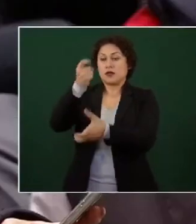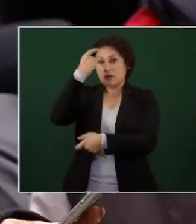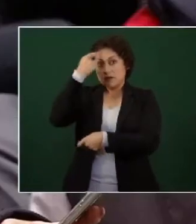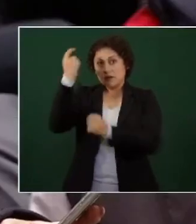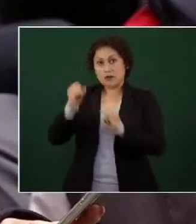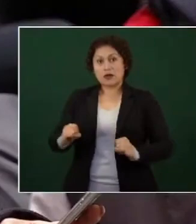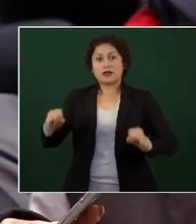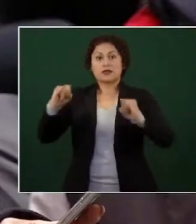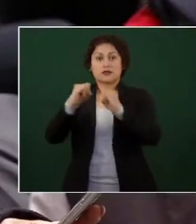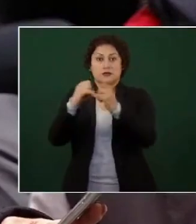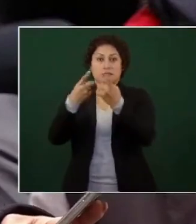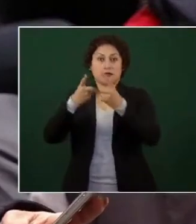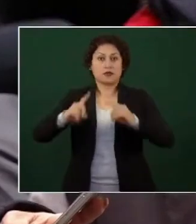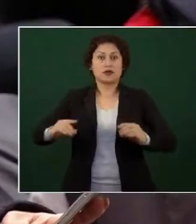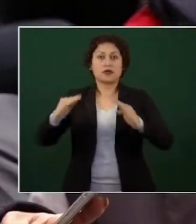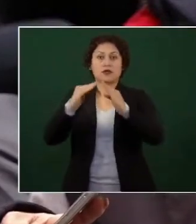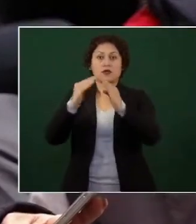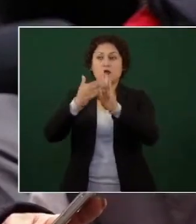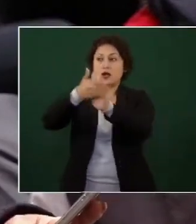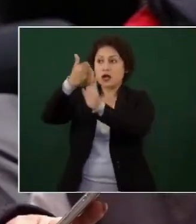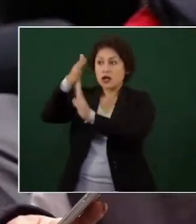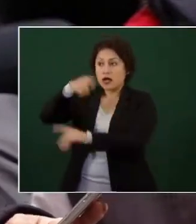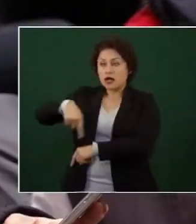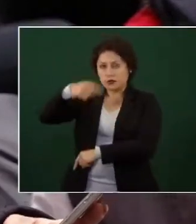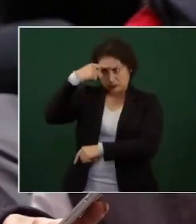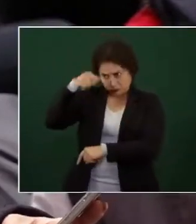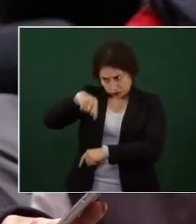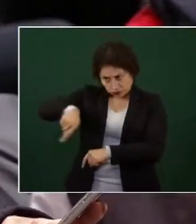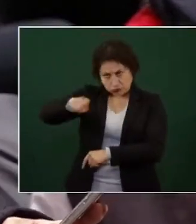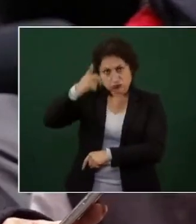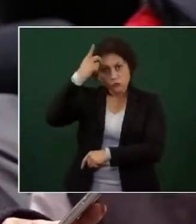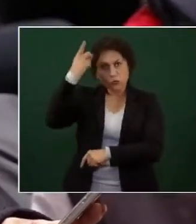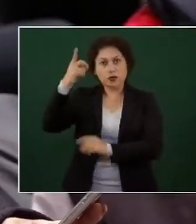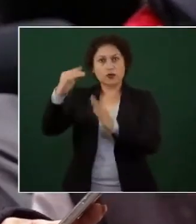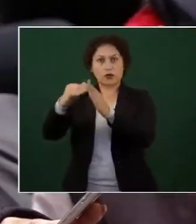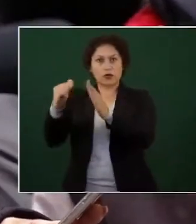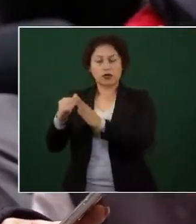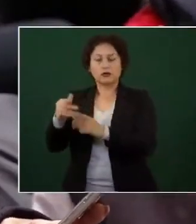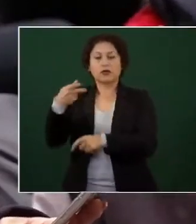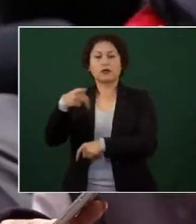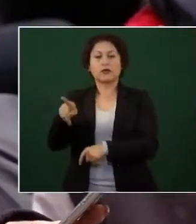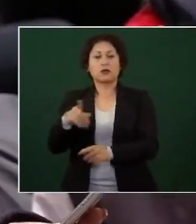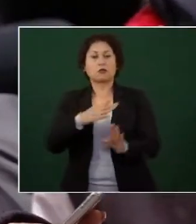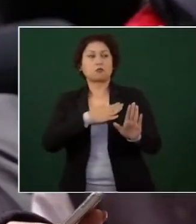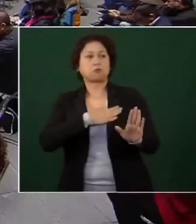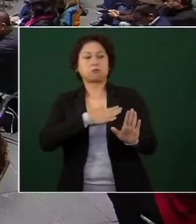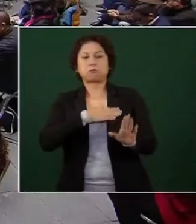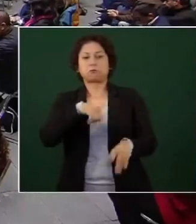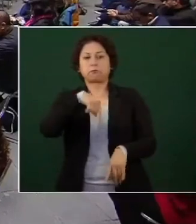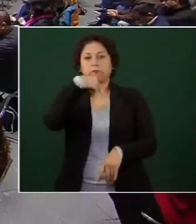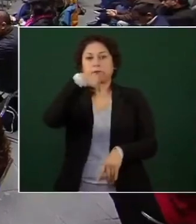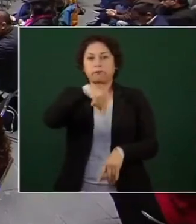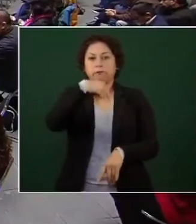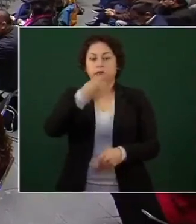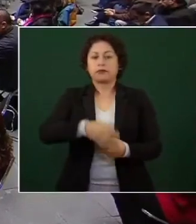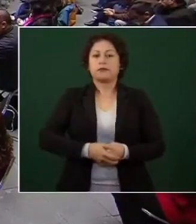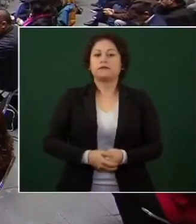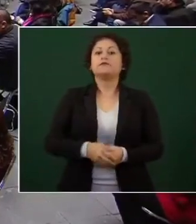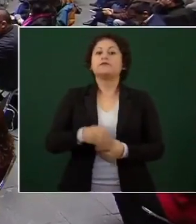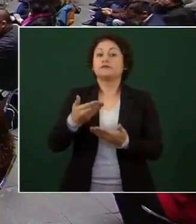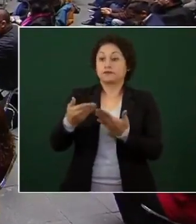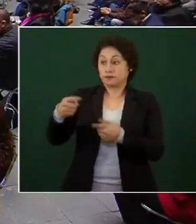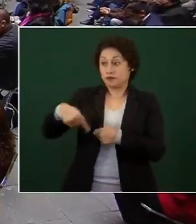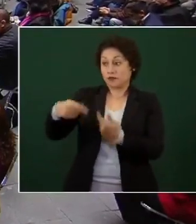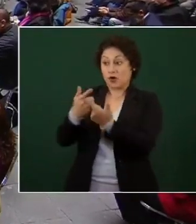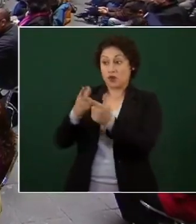de Desarrollo a la Vivienda para que les construyera sus casas, pero tampoco cumplieron. Hoy el grupo de